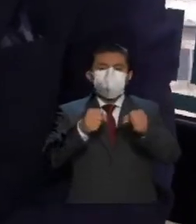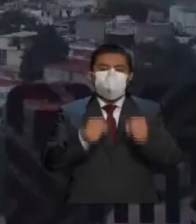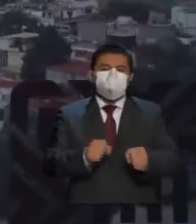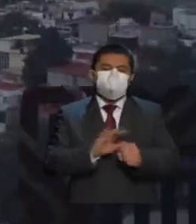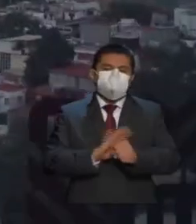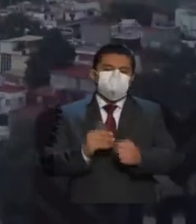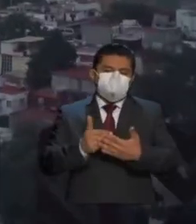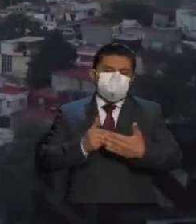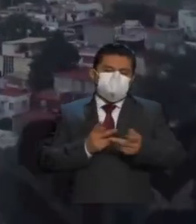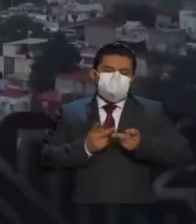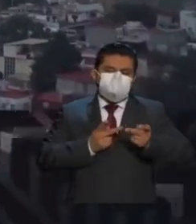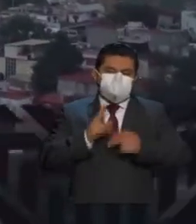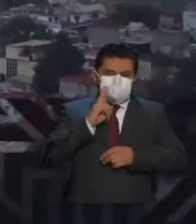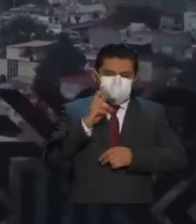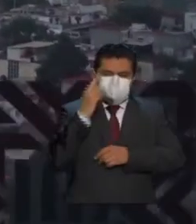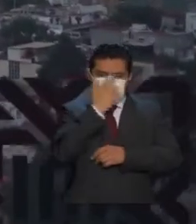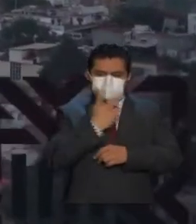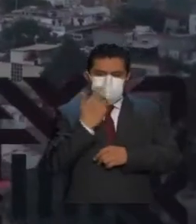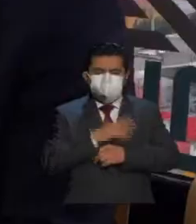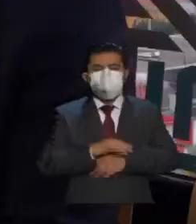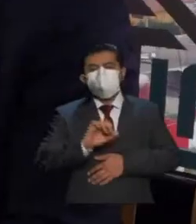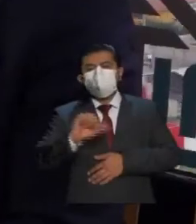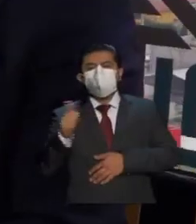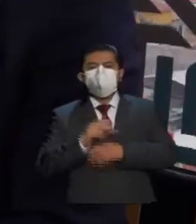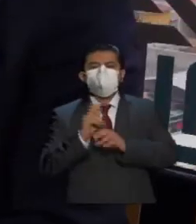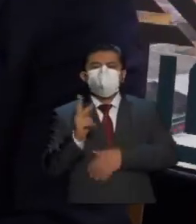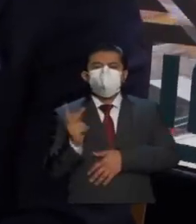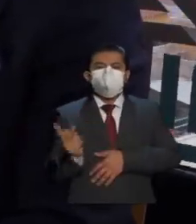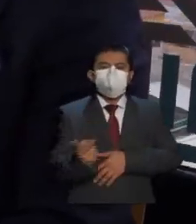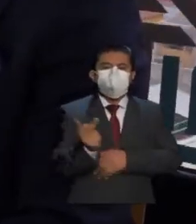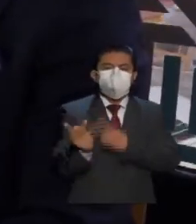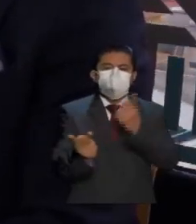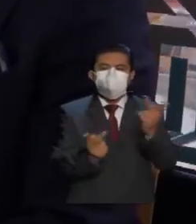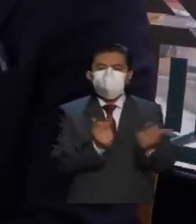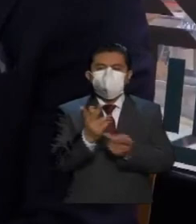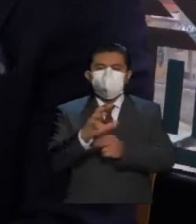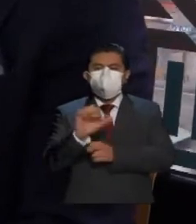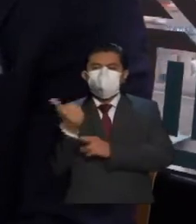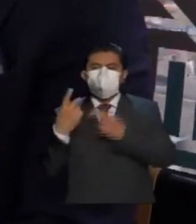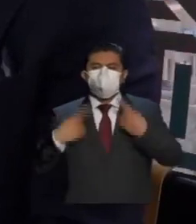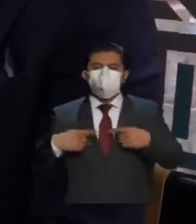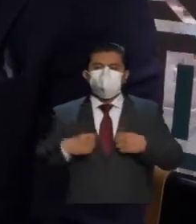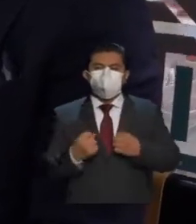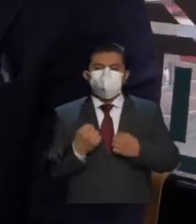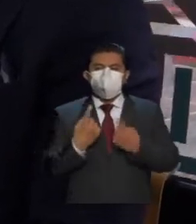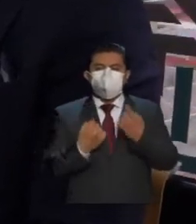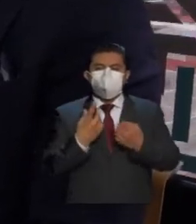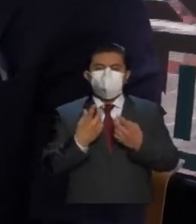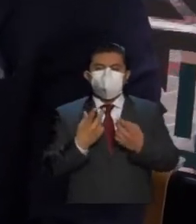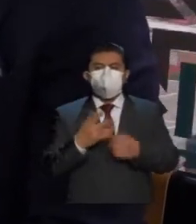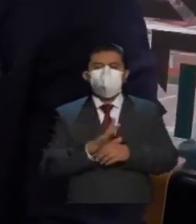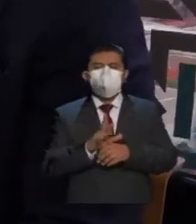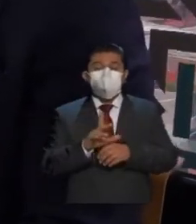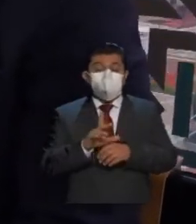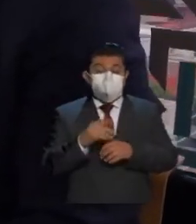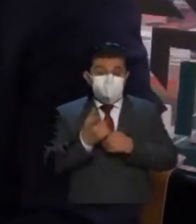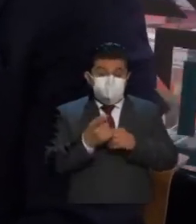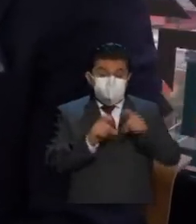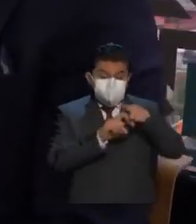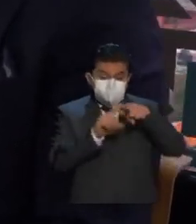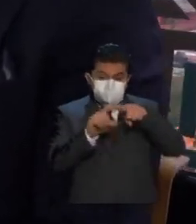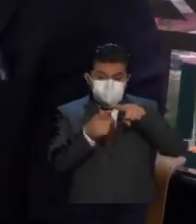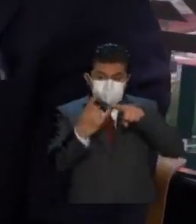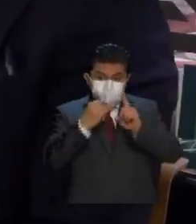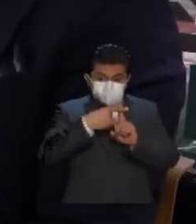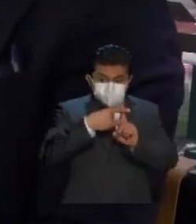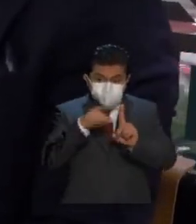daño. Otra pregunta que hacen los ciudadanos es, ¿se pueden abrir las cabinas mientras está en movimiento